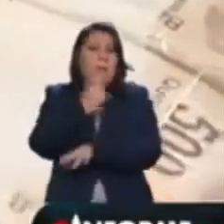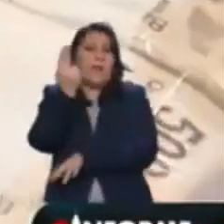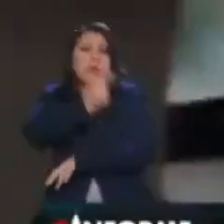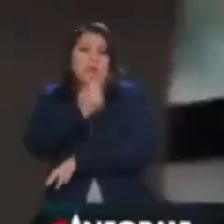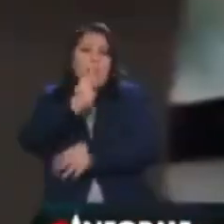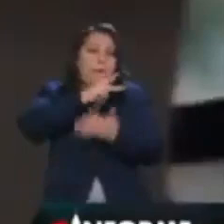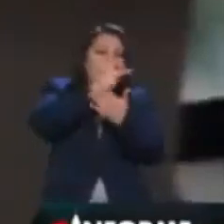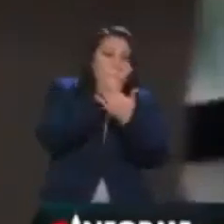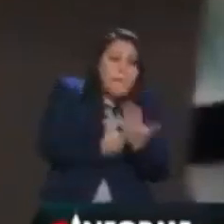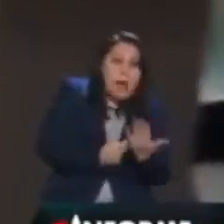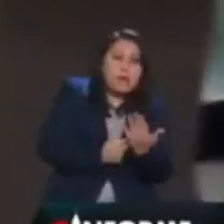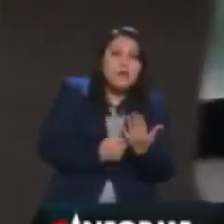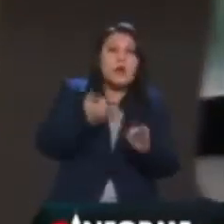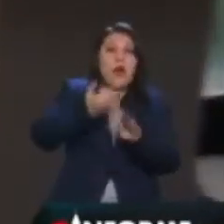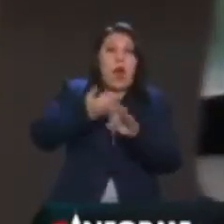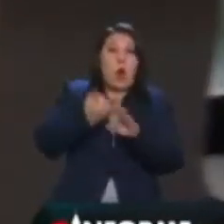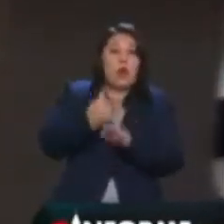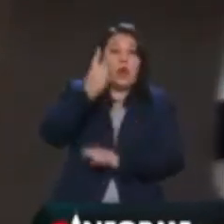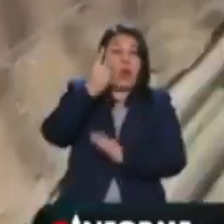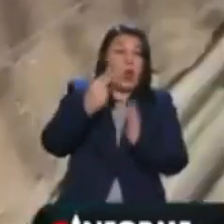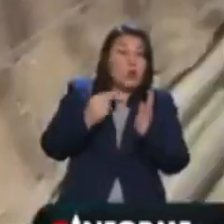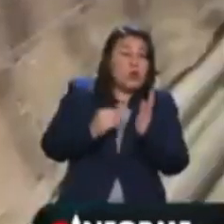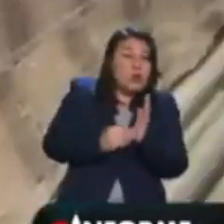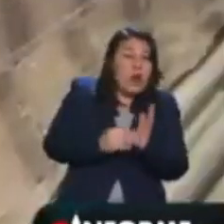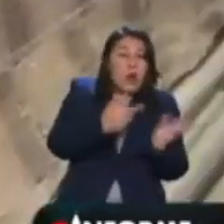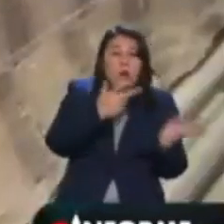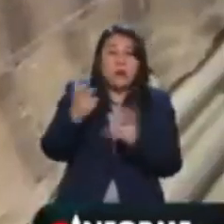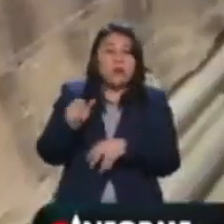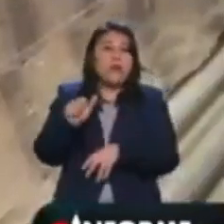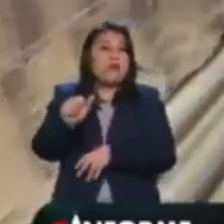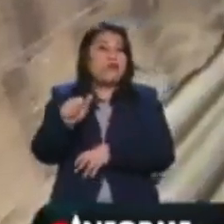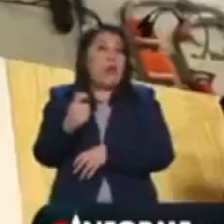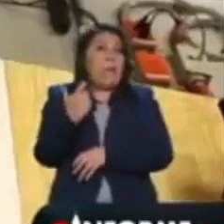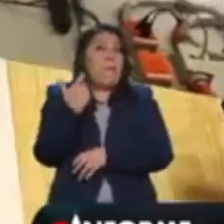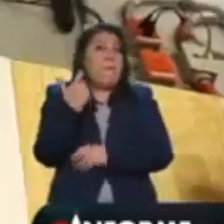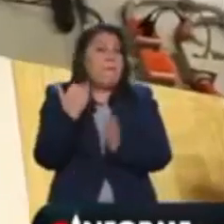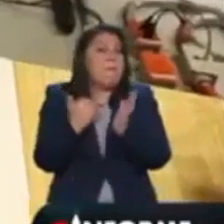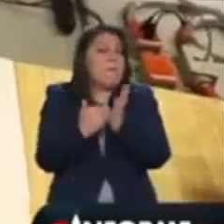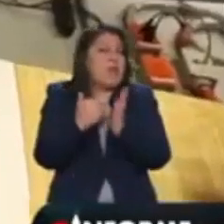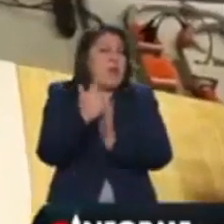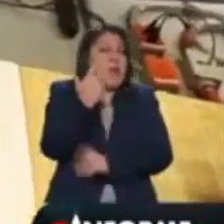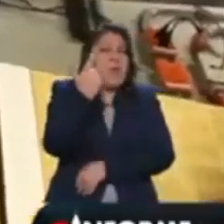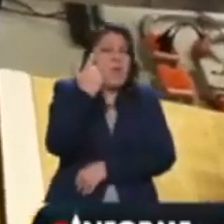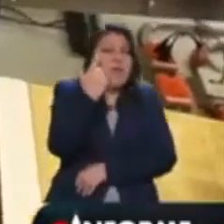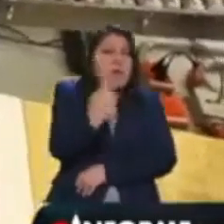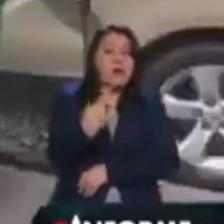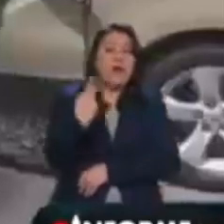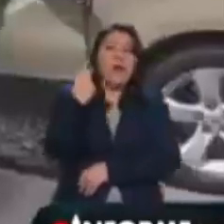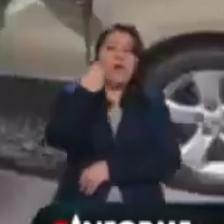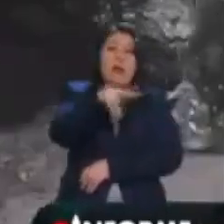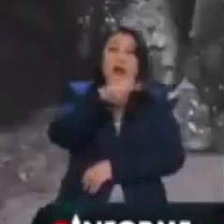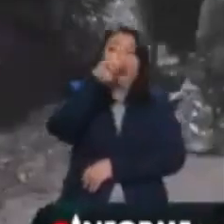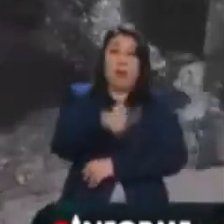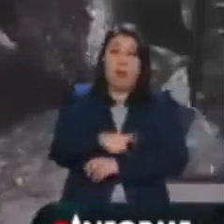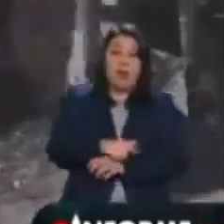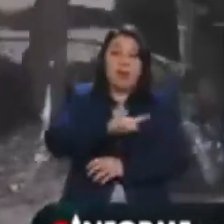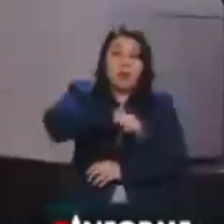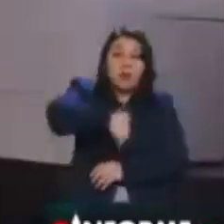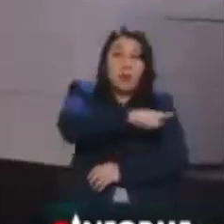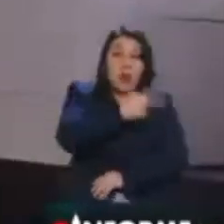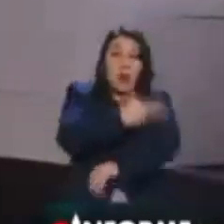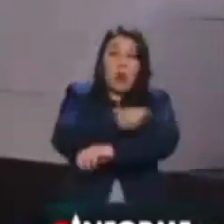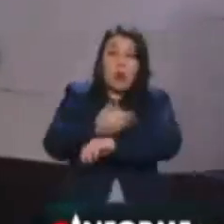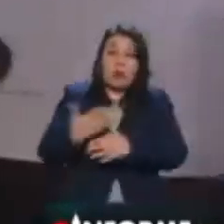de 2.816 millones de pesos, y con el cual se estaban realizando diversos procesos de licitación para